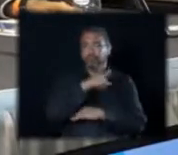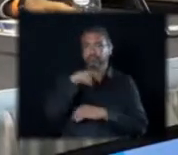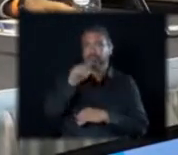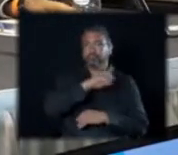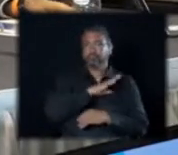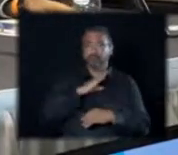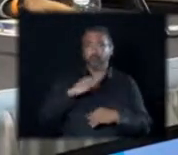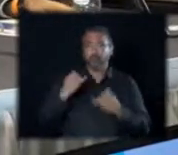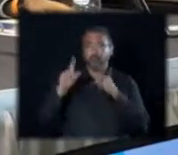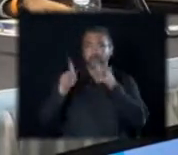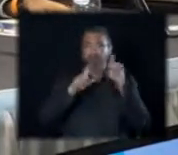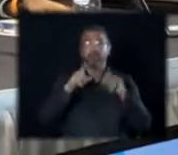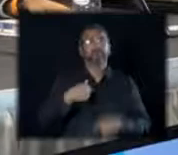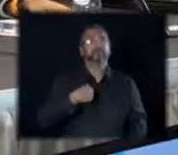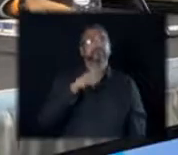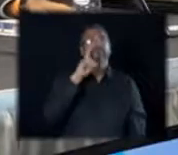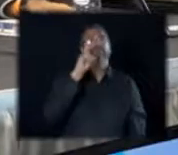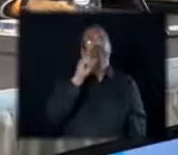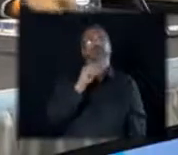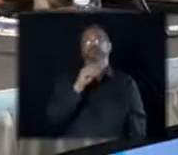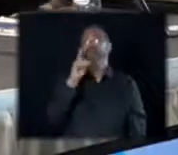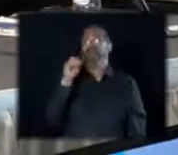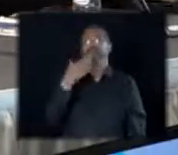hoy. I do.